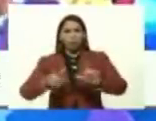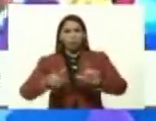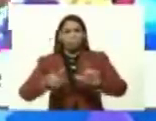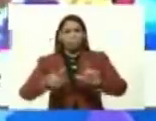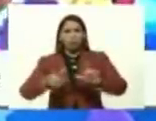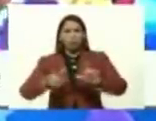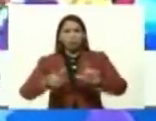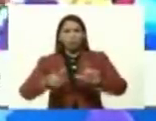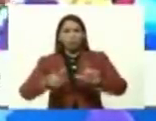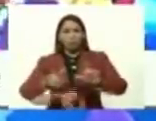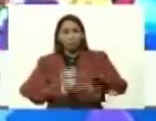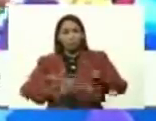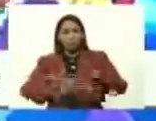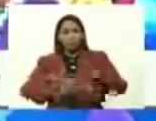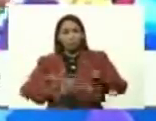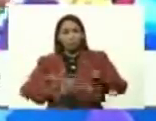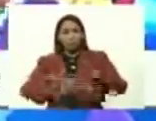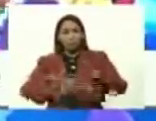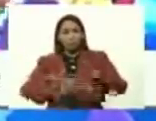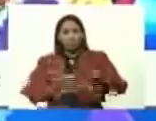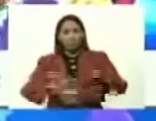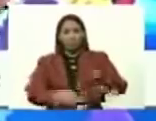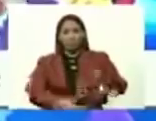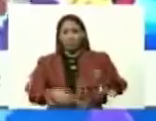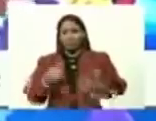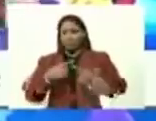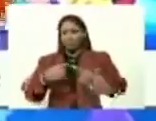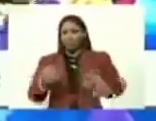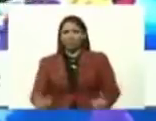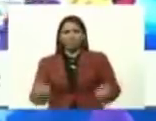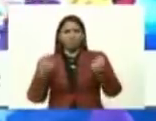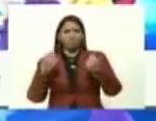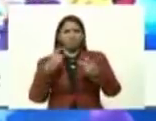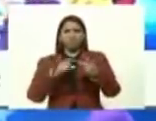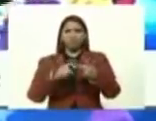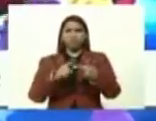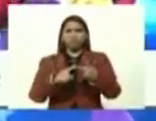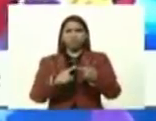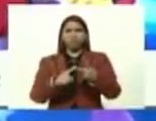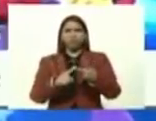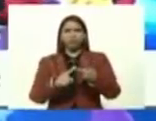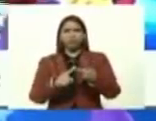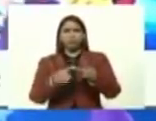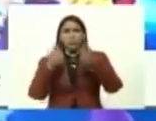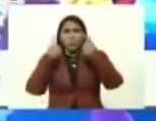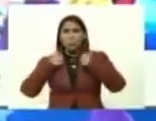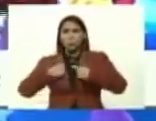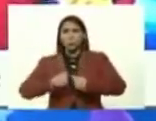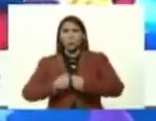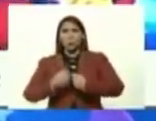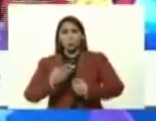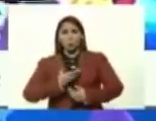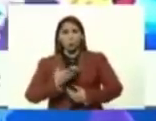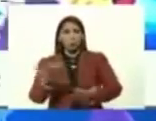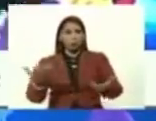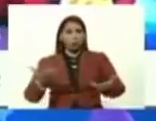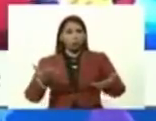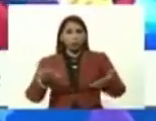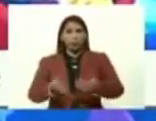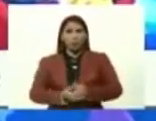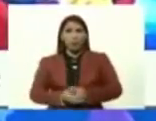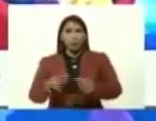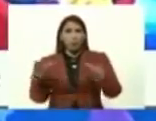Aquí te sigo viendo, mira, Julio Mayora, tremendos medallistas, un equipo fuerte de